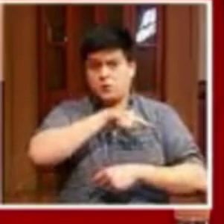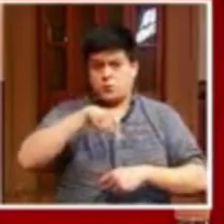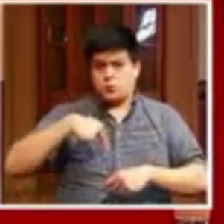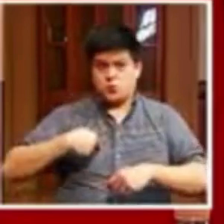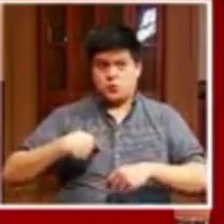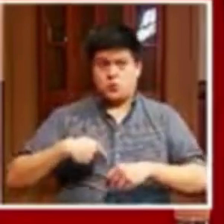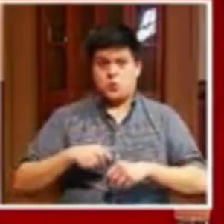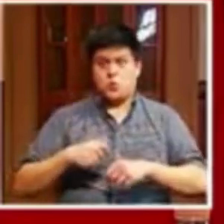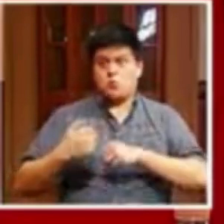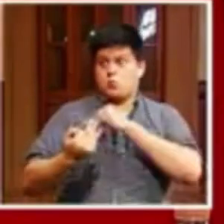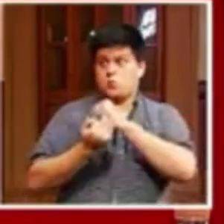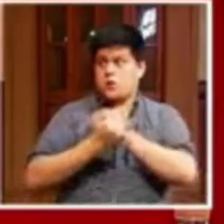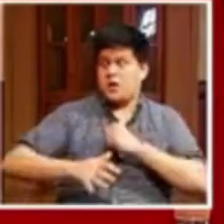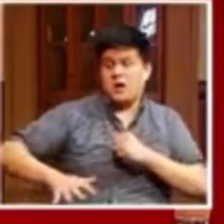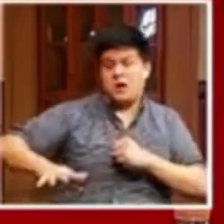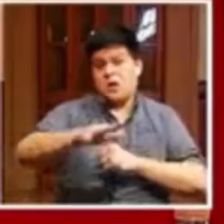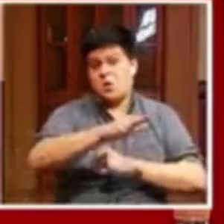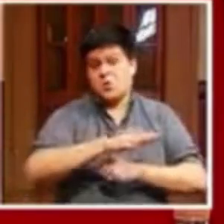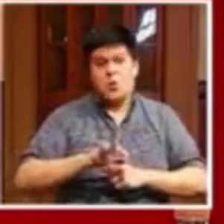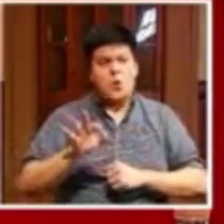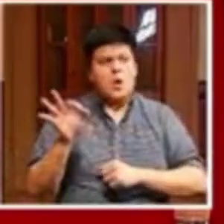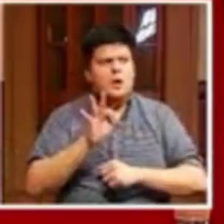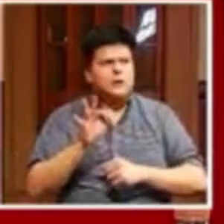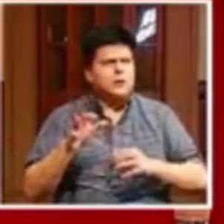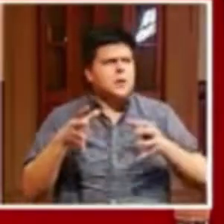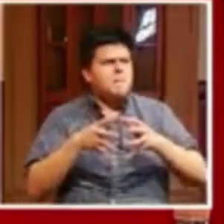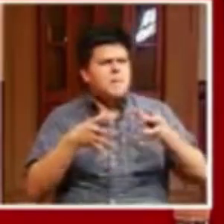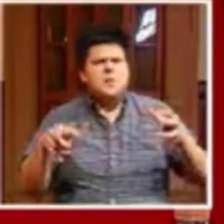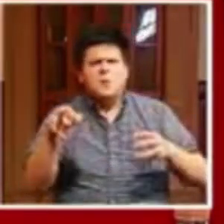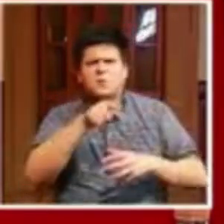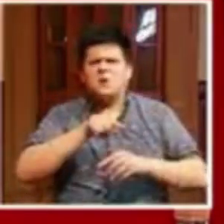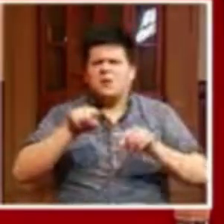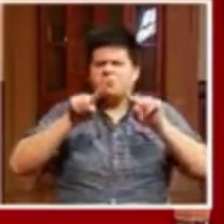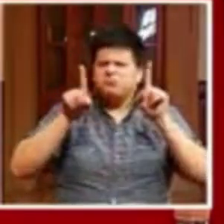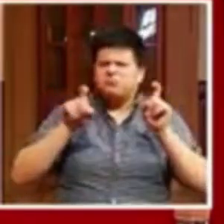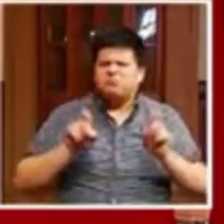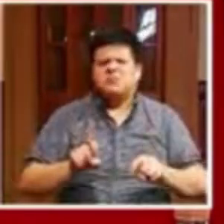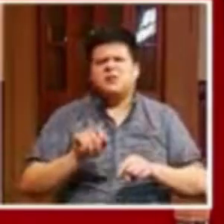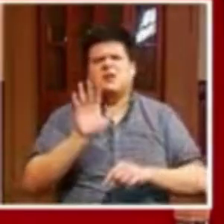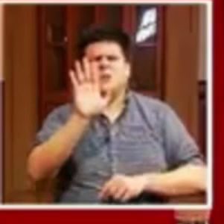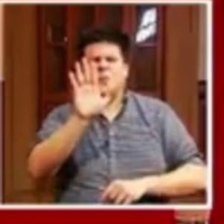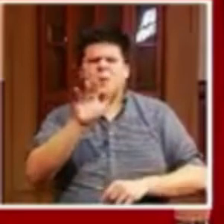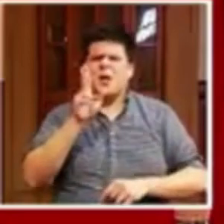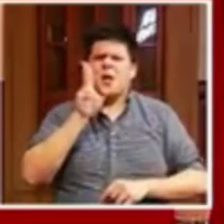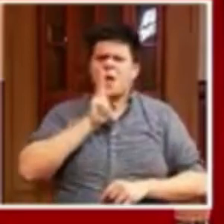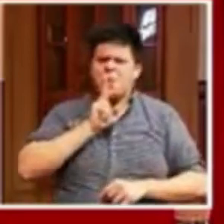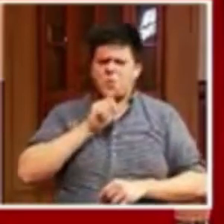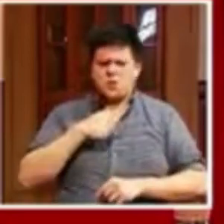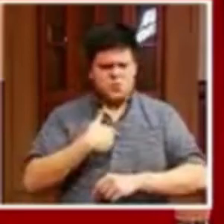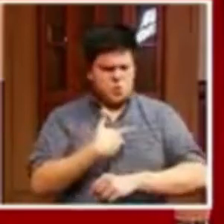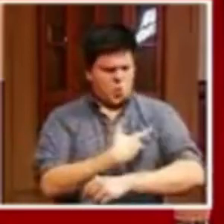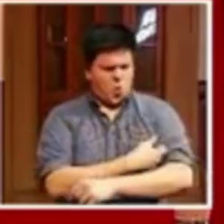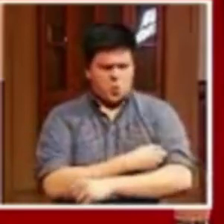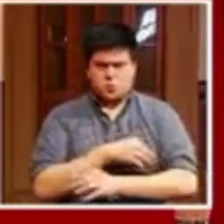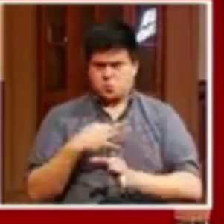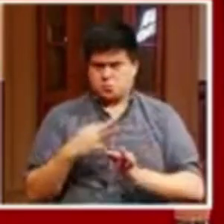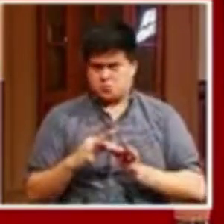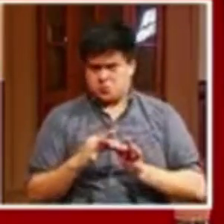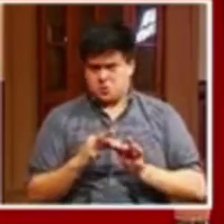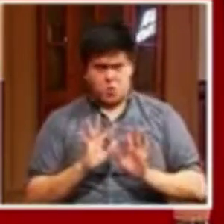estatal señaló que nuevo león sumó además 44 defunciones con las que alcanzó las 7 mil